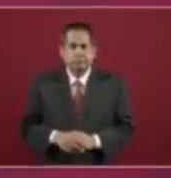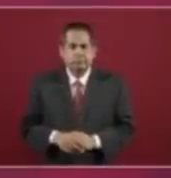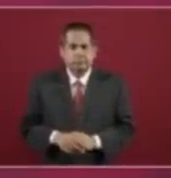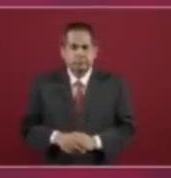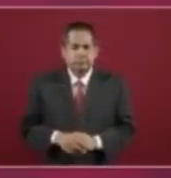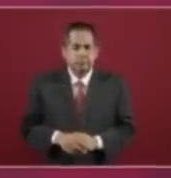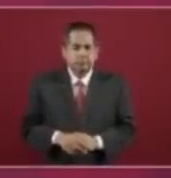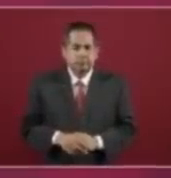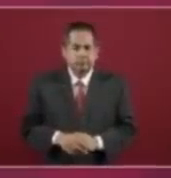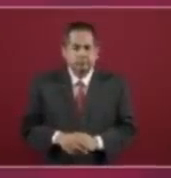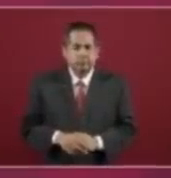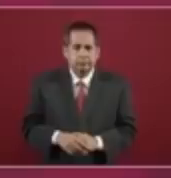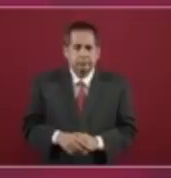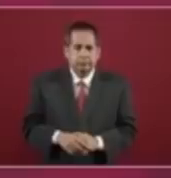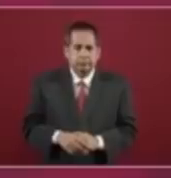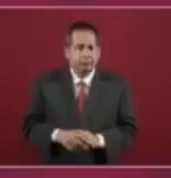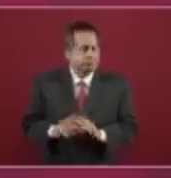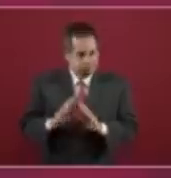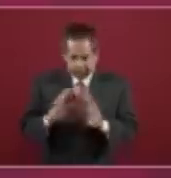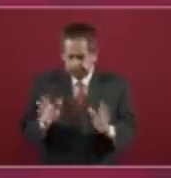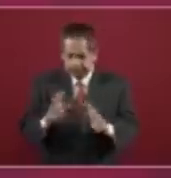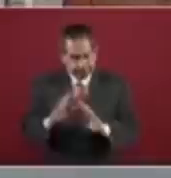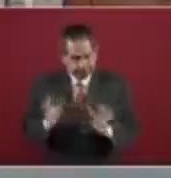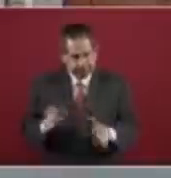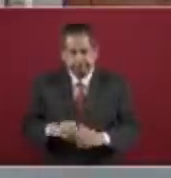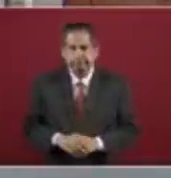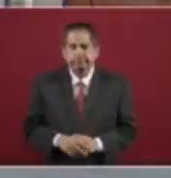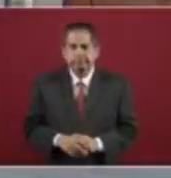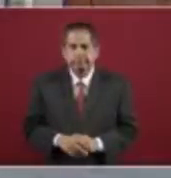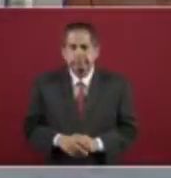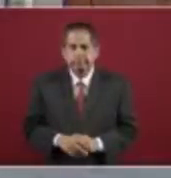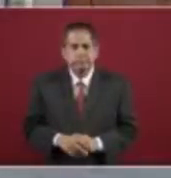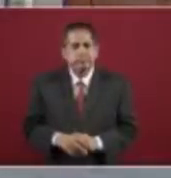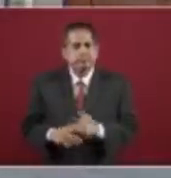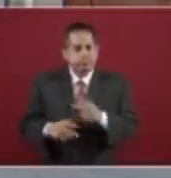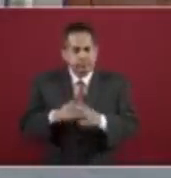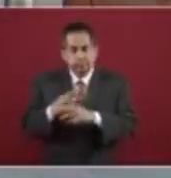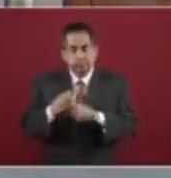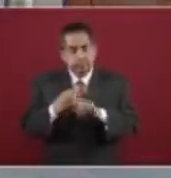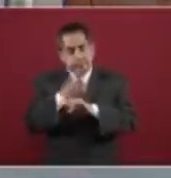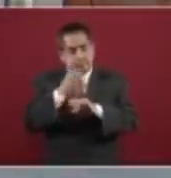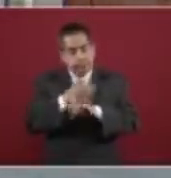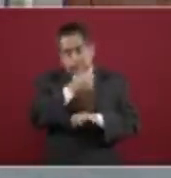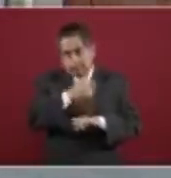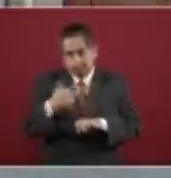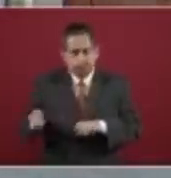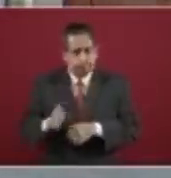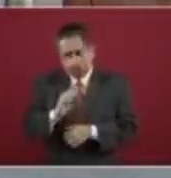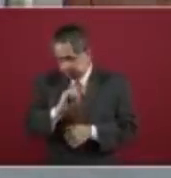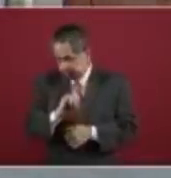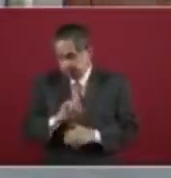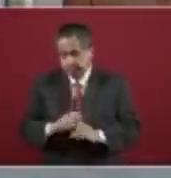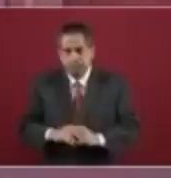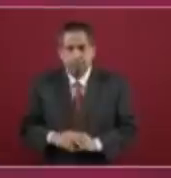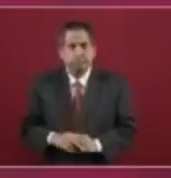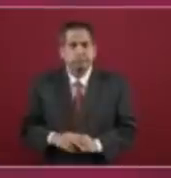exacto. O sea, viene como el… Ya. Va por estado. Sí.